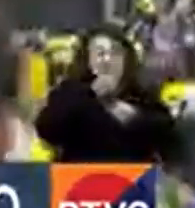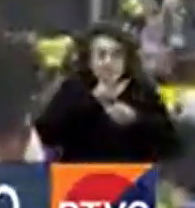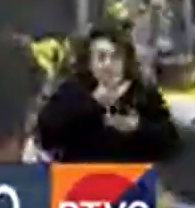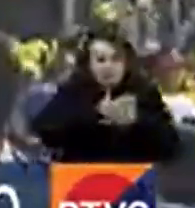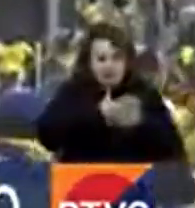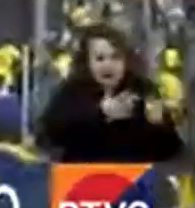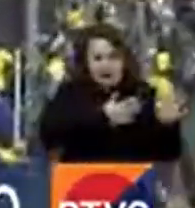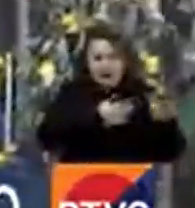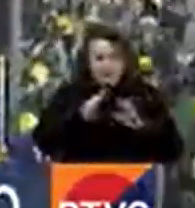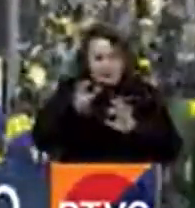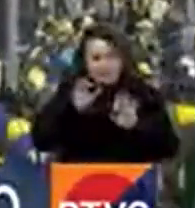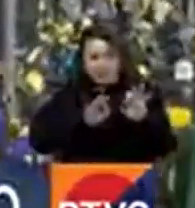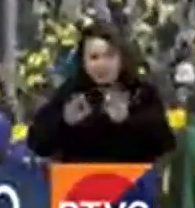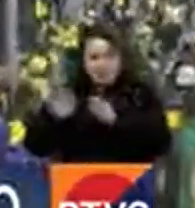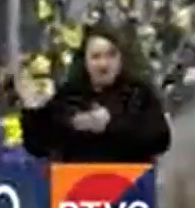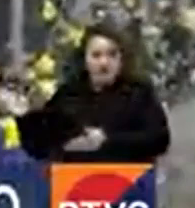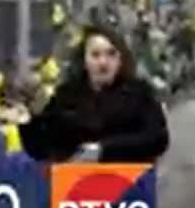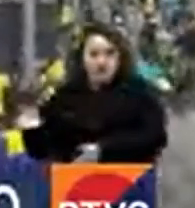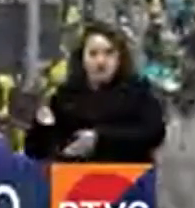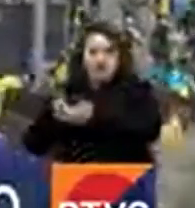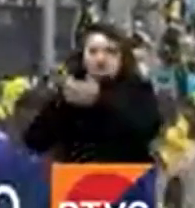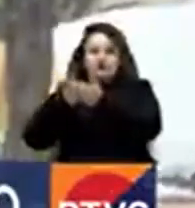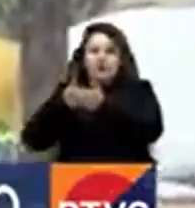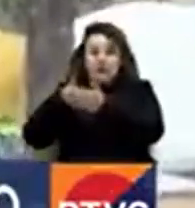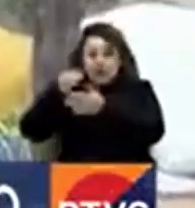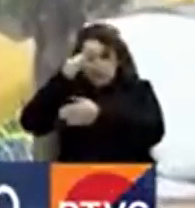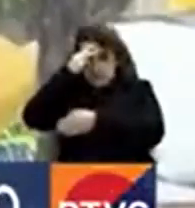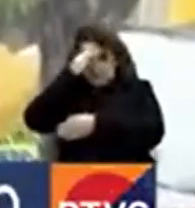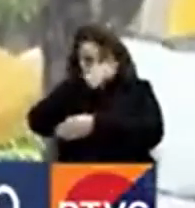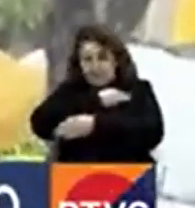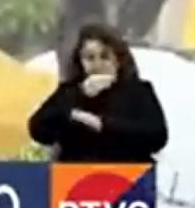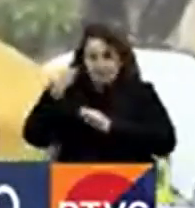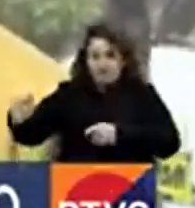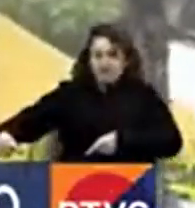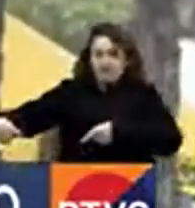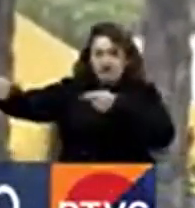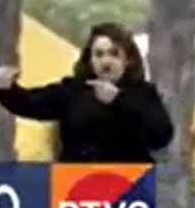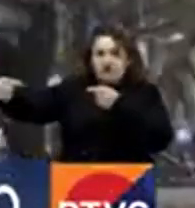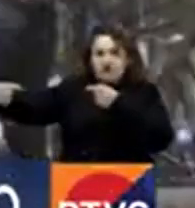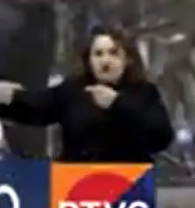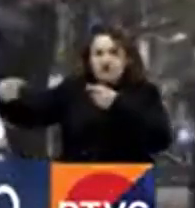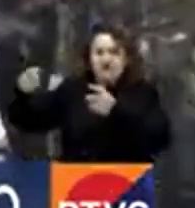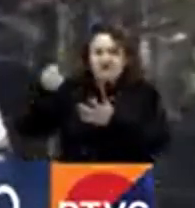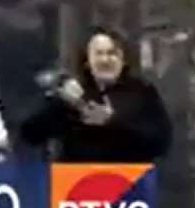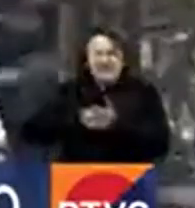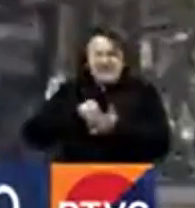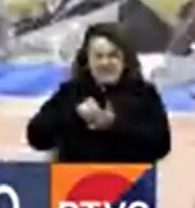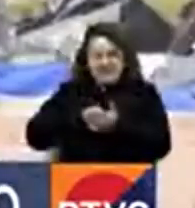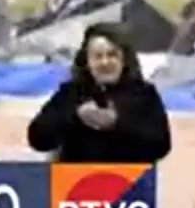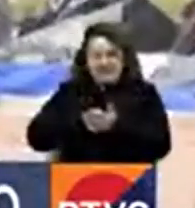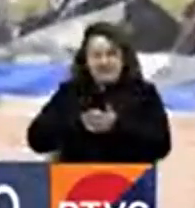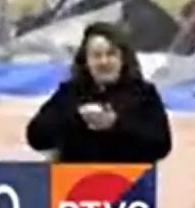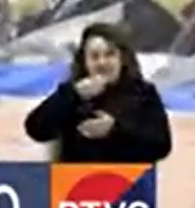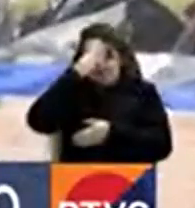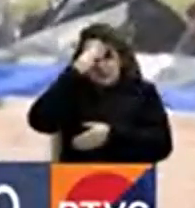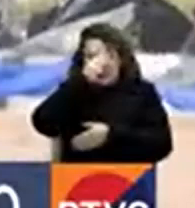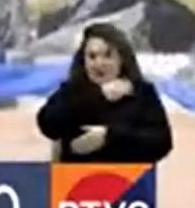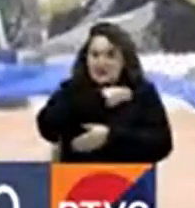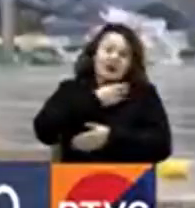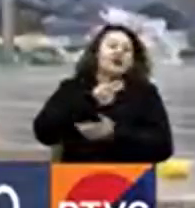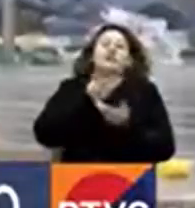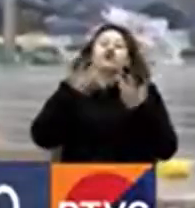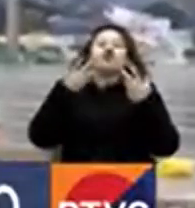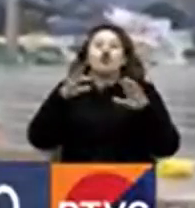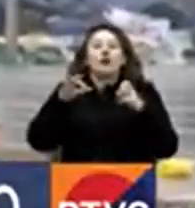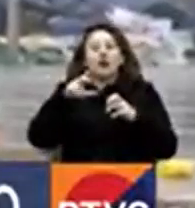movilizó el ataque frente al cuartel general del ejército, donde bolsonaristas presionaban un golpe militar que impidiera el regreso de Lula